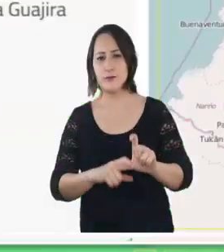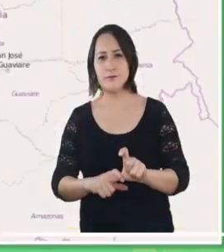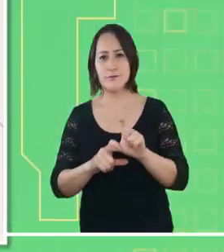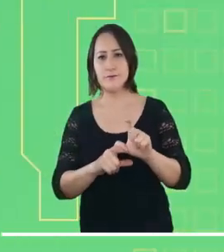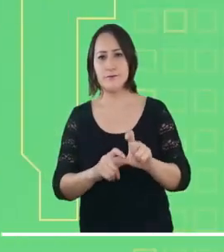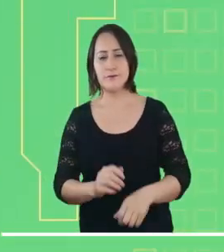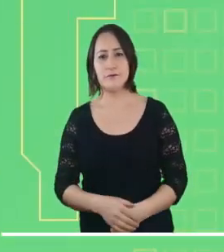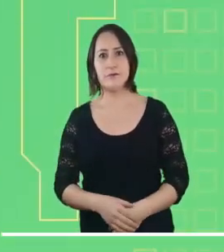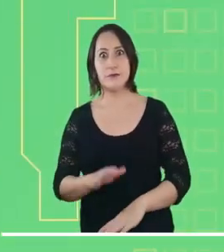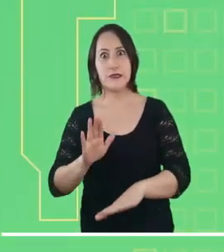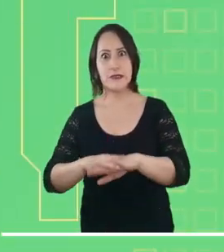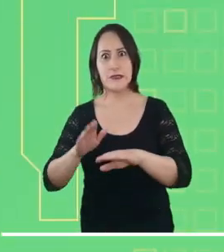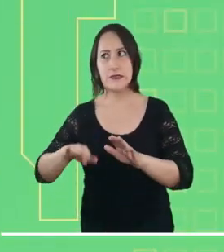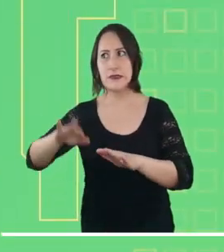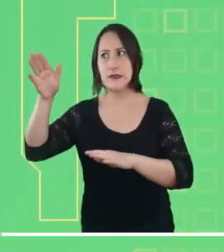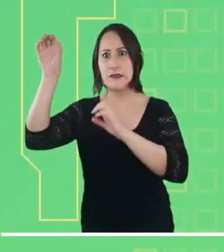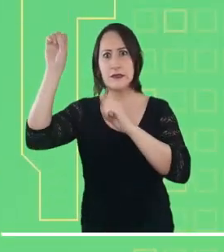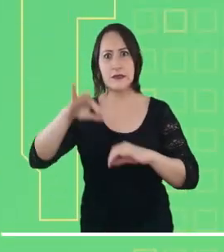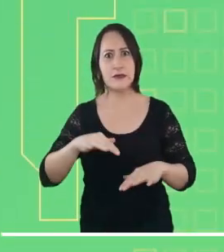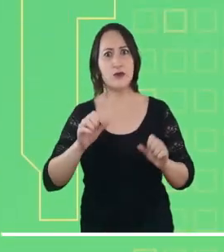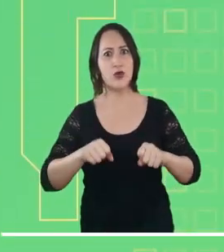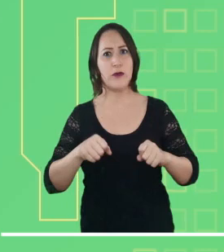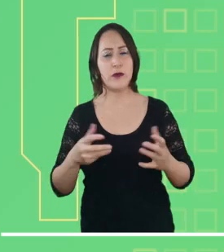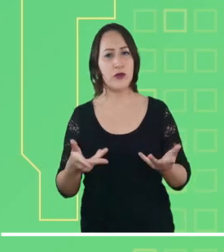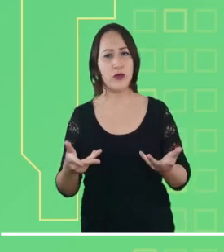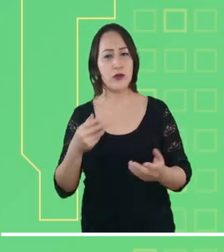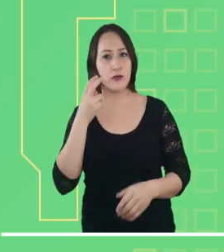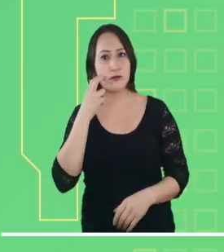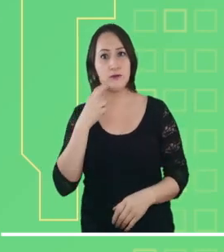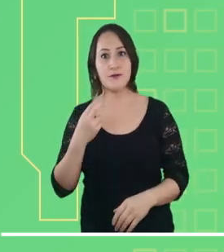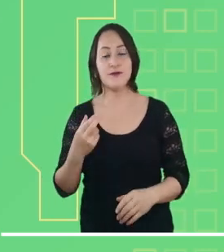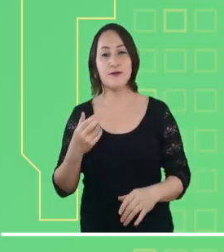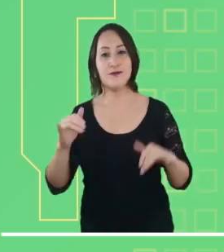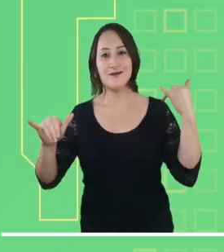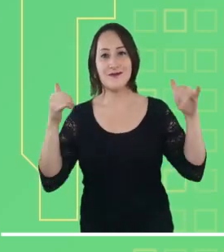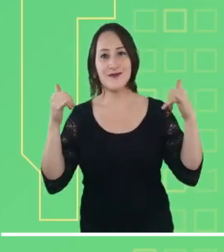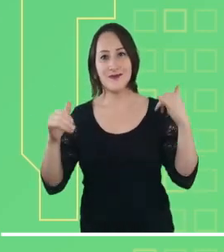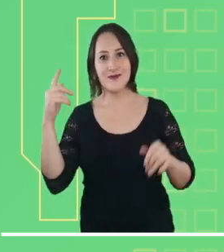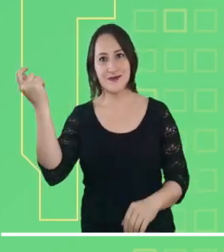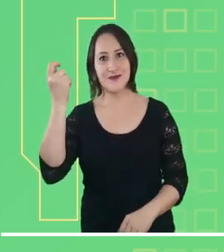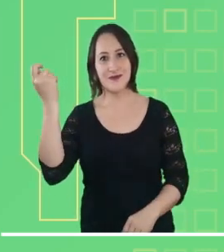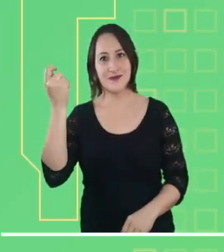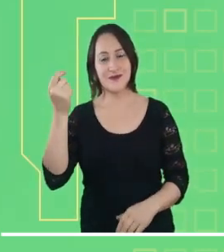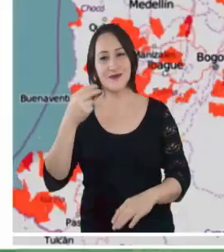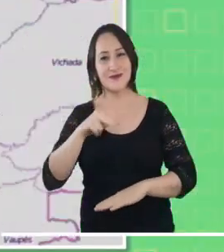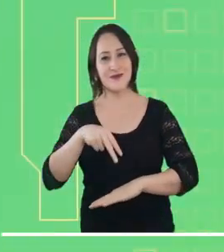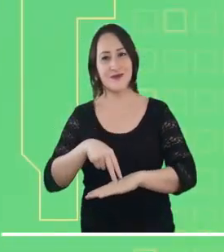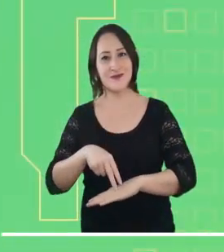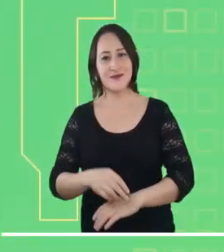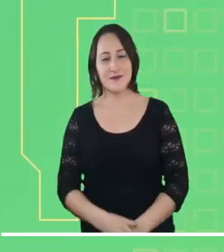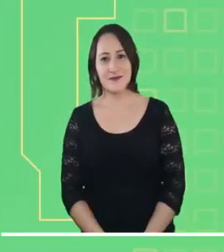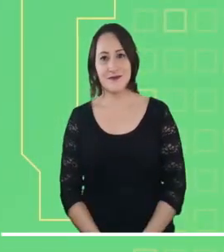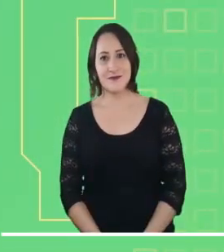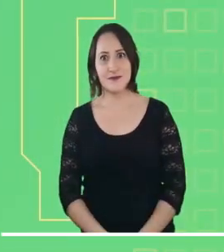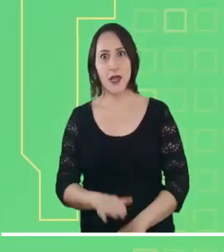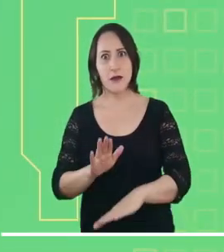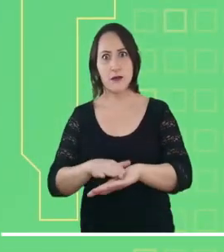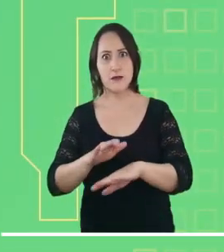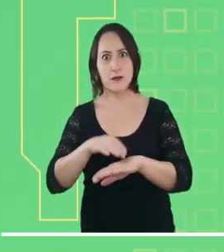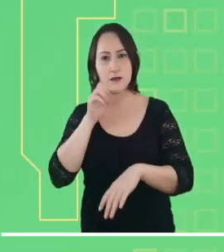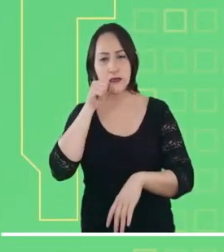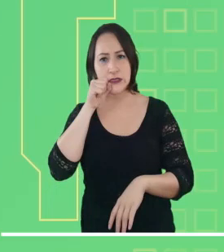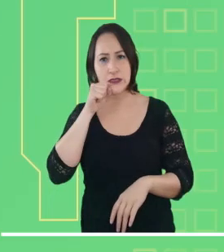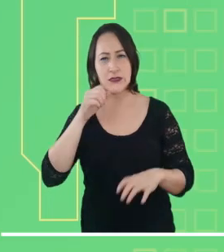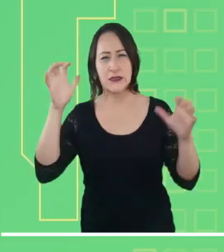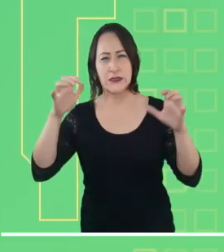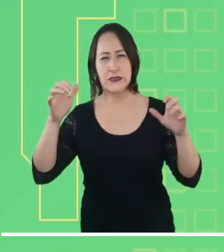Alerta roja por probabilidad de incendios en La Guajira. Máxima alerta por posibles deslizamientos en los departamentos Chocó, Casanare, Meta y